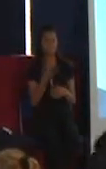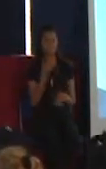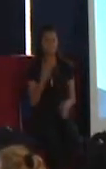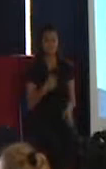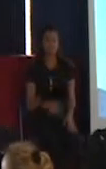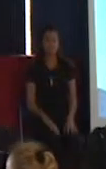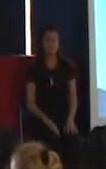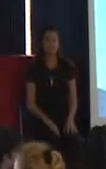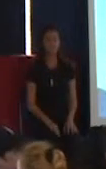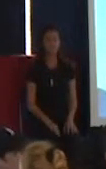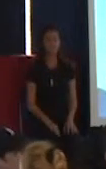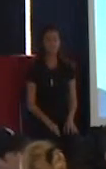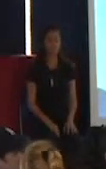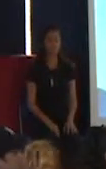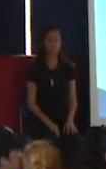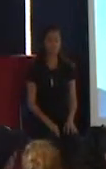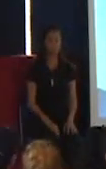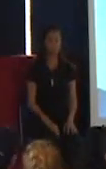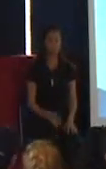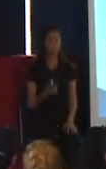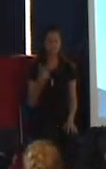Cuéntame.